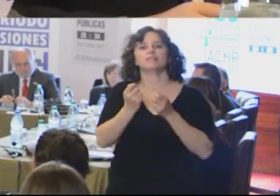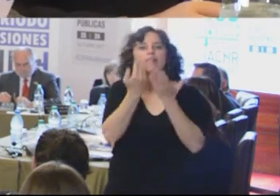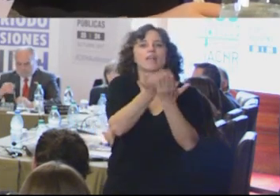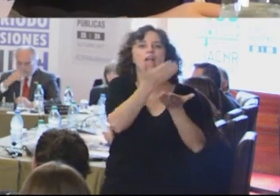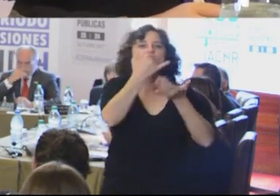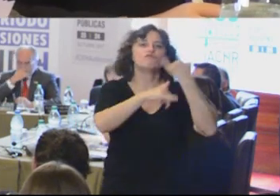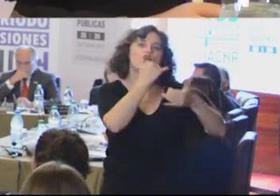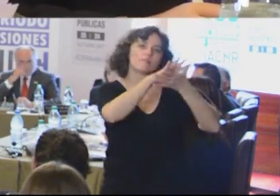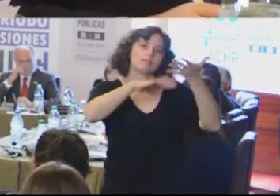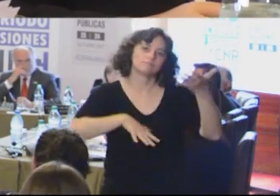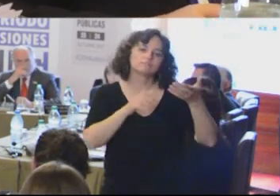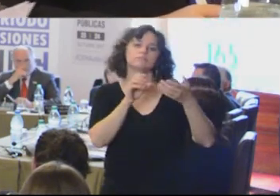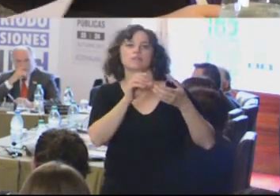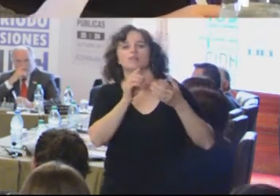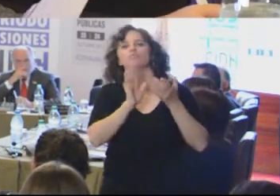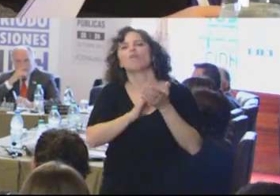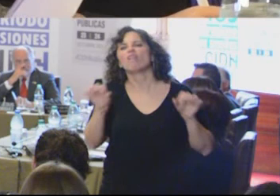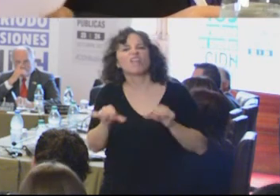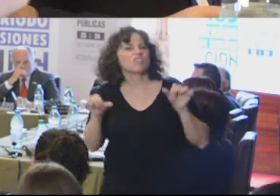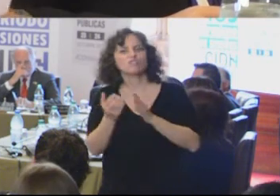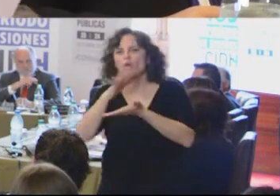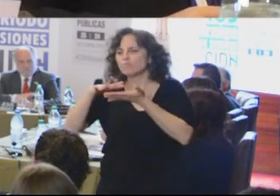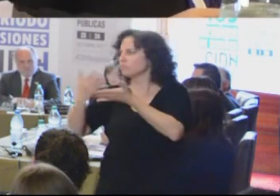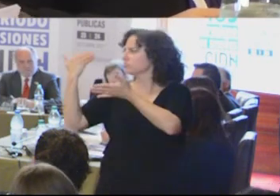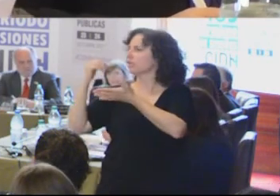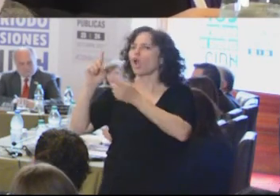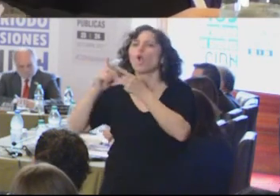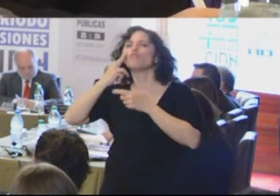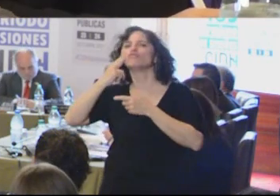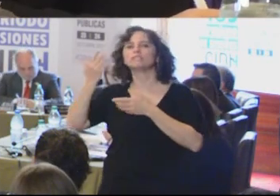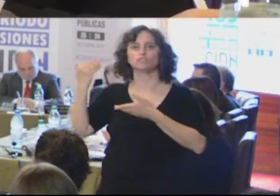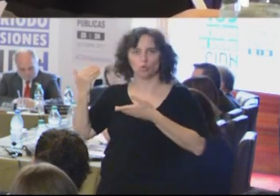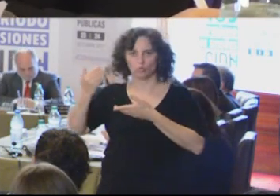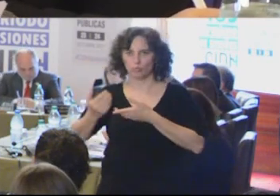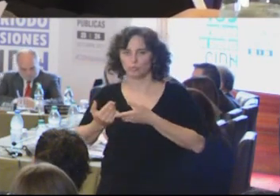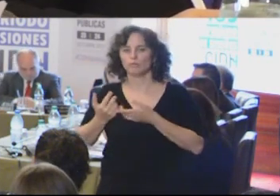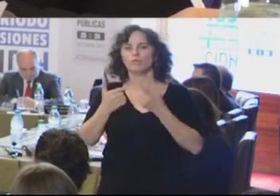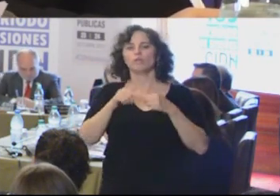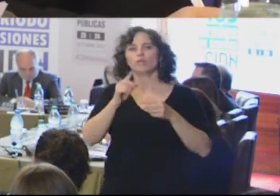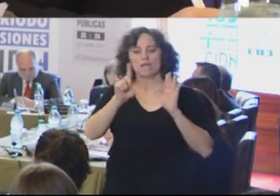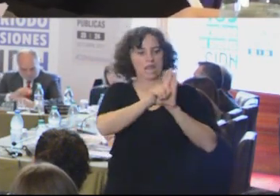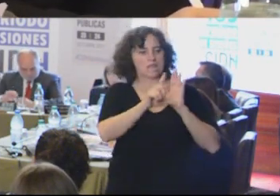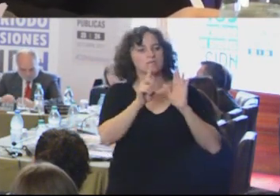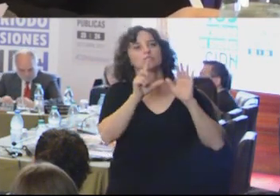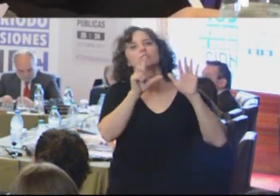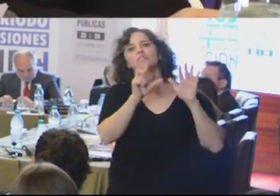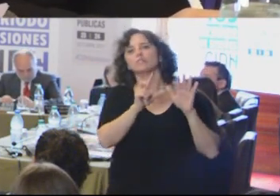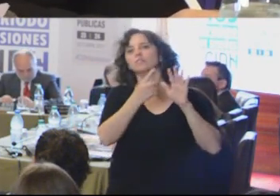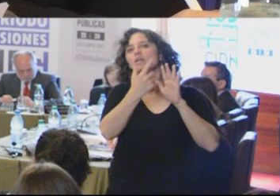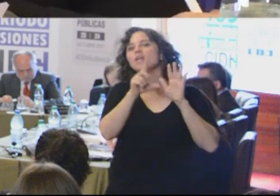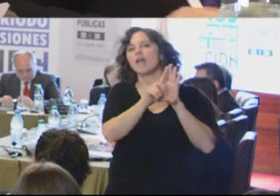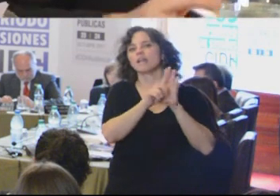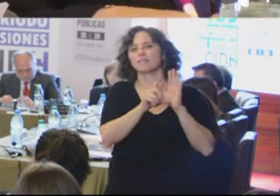gente sobre los hechos ocurridos con ocasión del conflicto a través del decreto-ley y 898 se creó